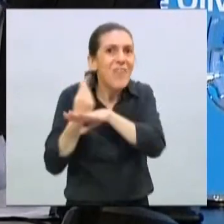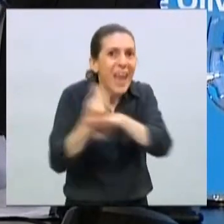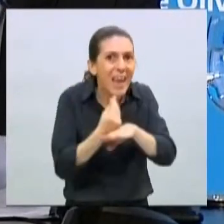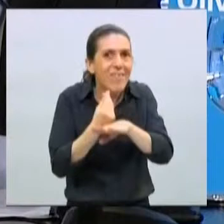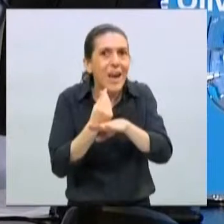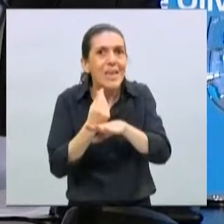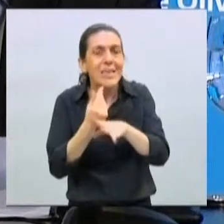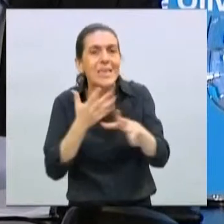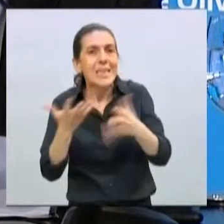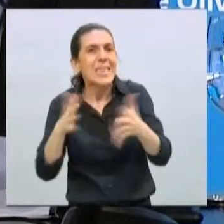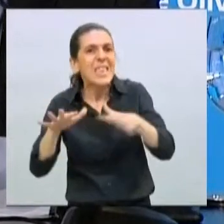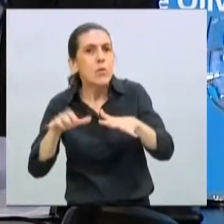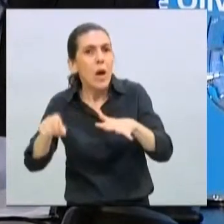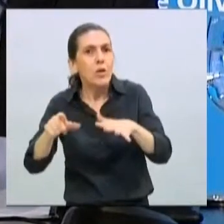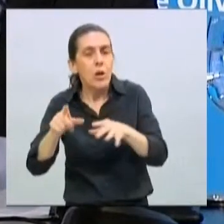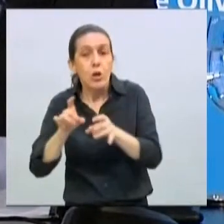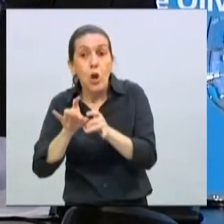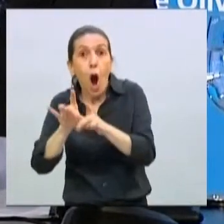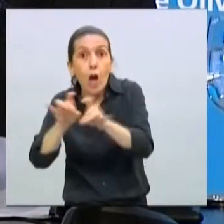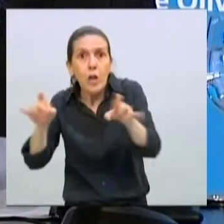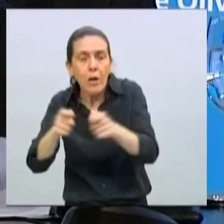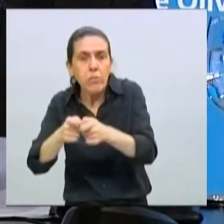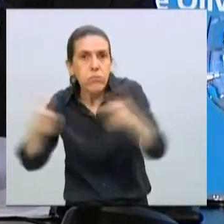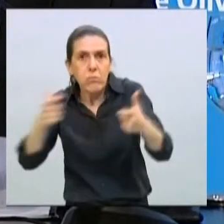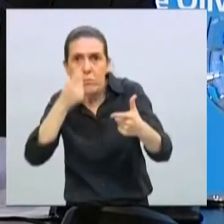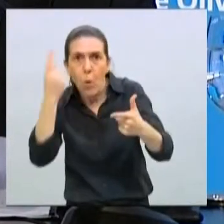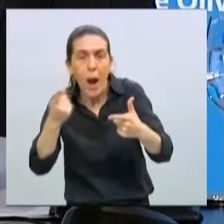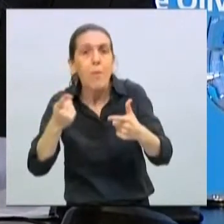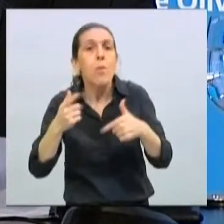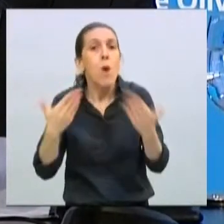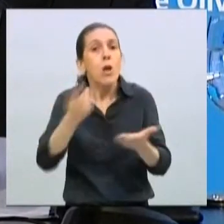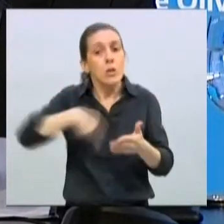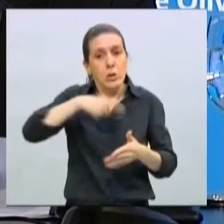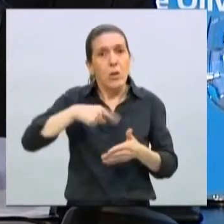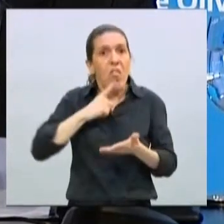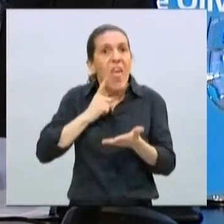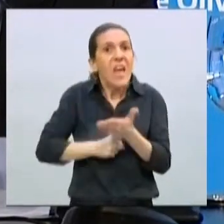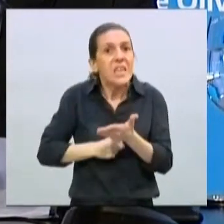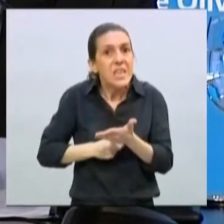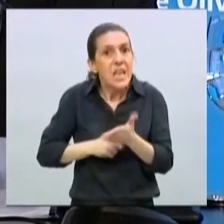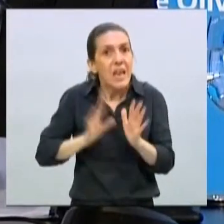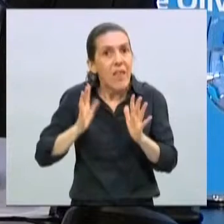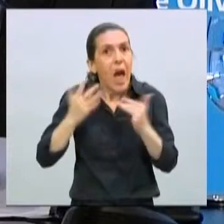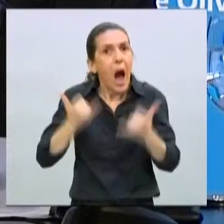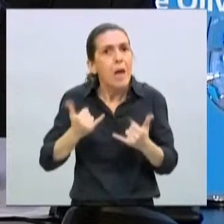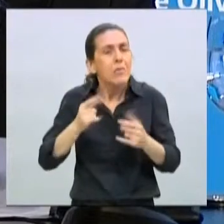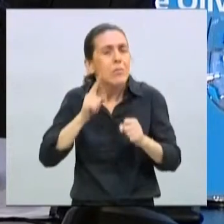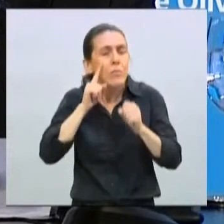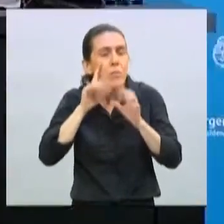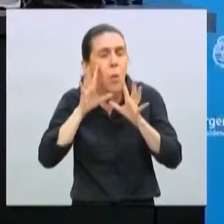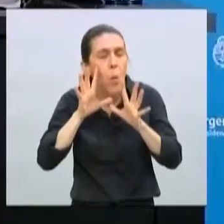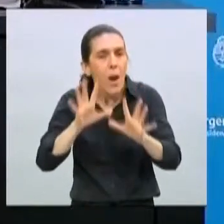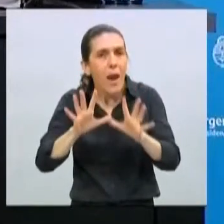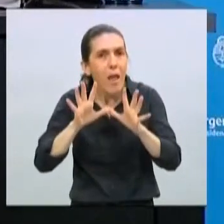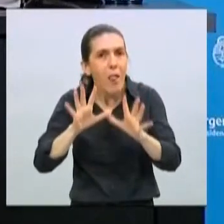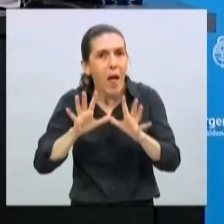eso es que tenemos que tomar medidas de muchísimo cuidado.